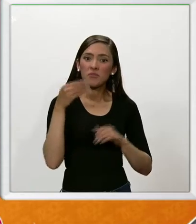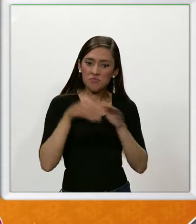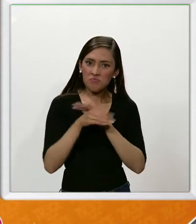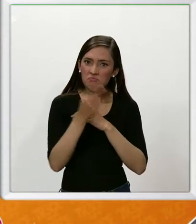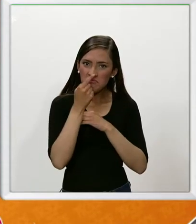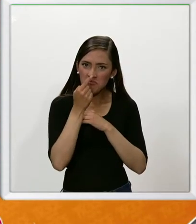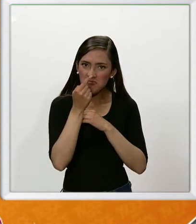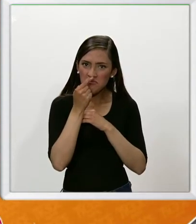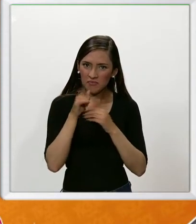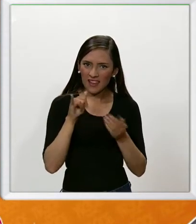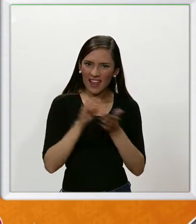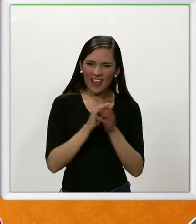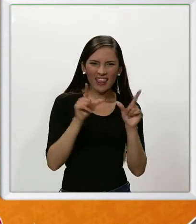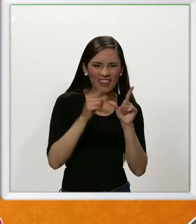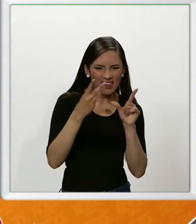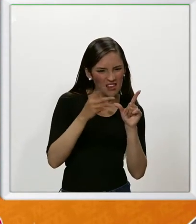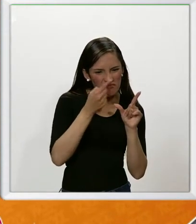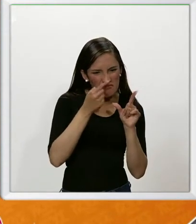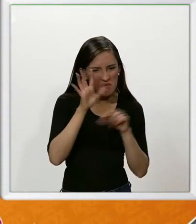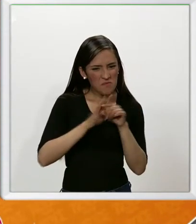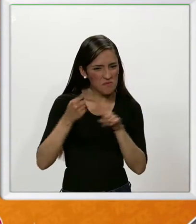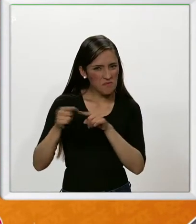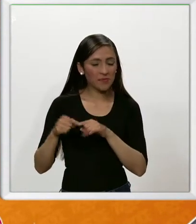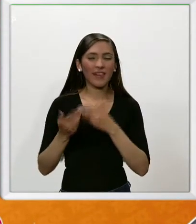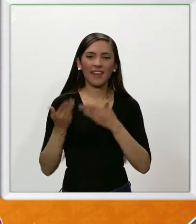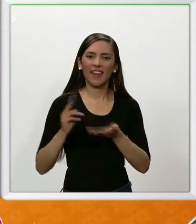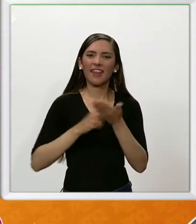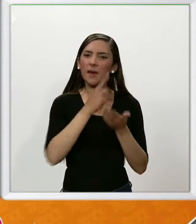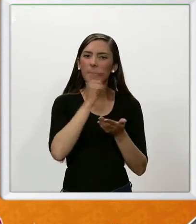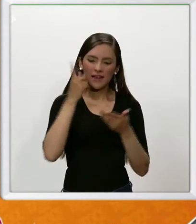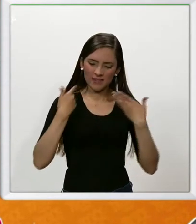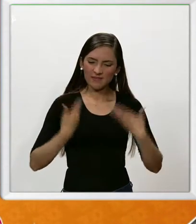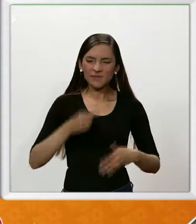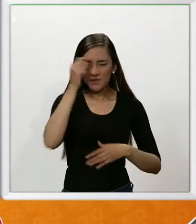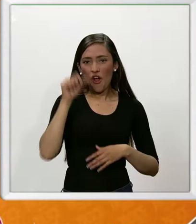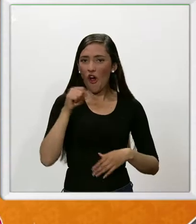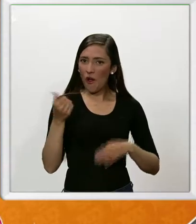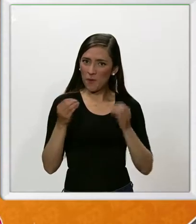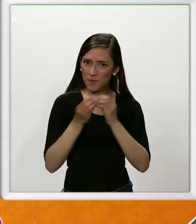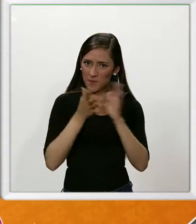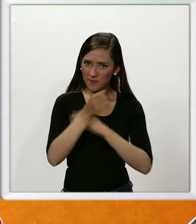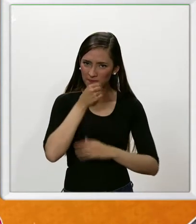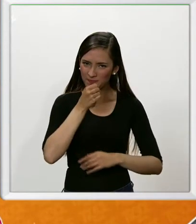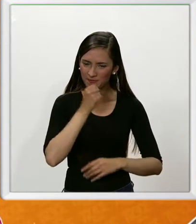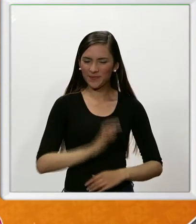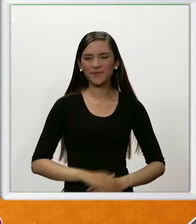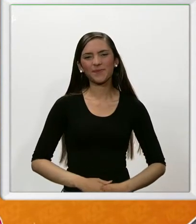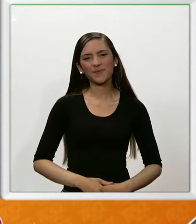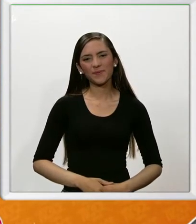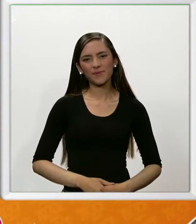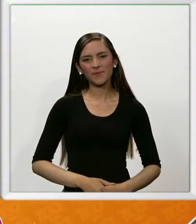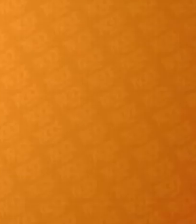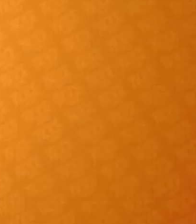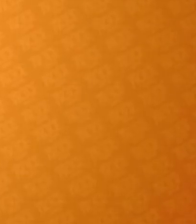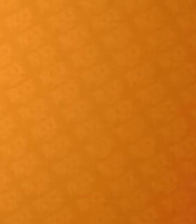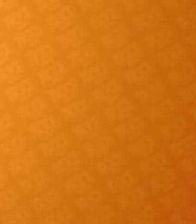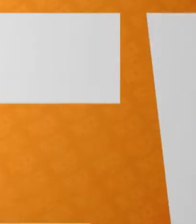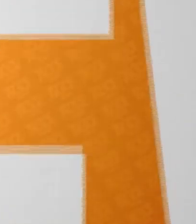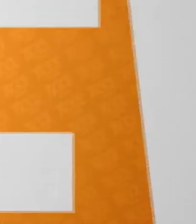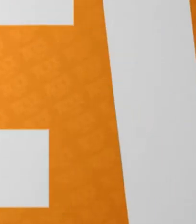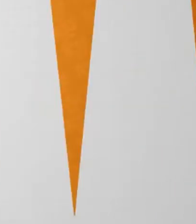bloquear la señal impidiendo que entre, nos salgan llamadas, mensajes de internet, también sella el celular para que